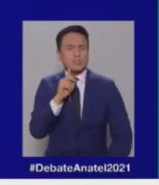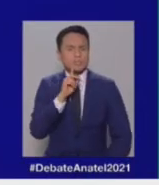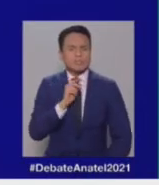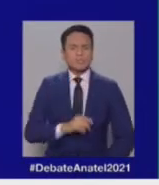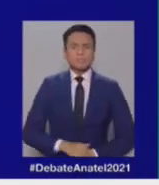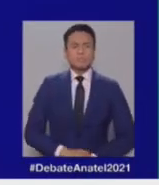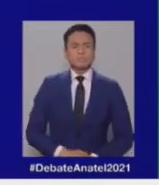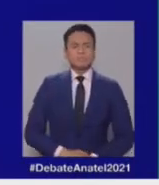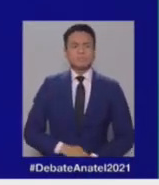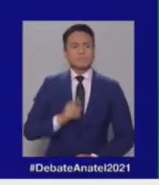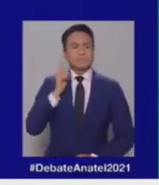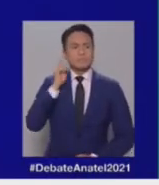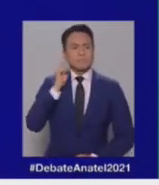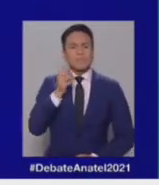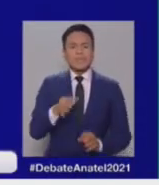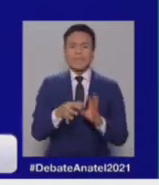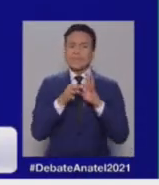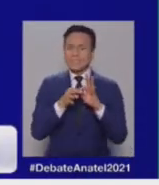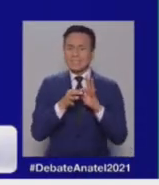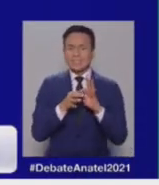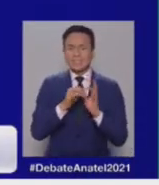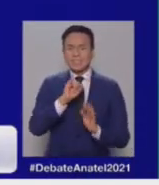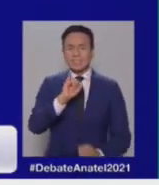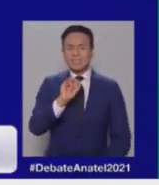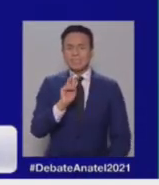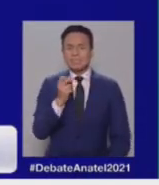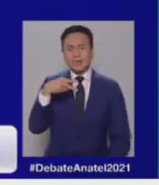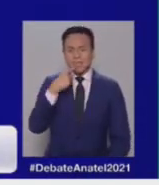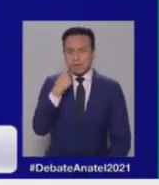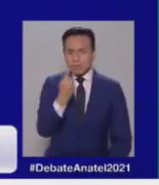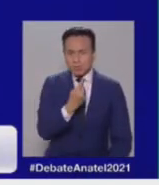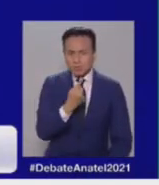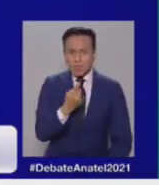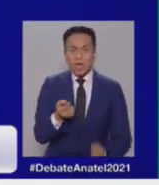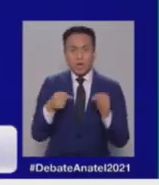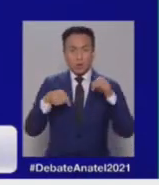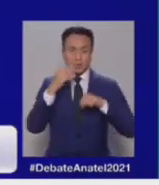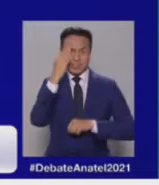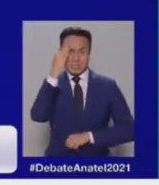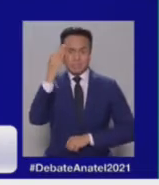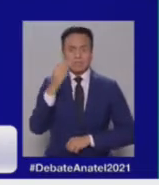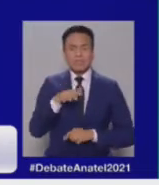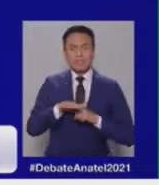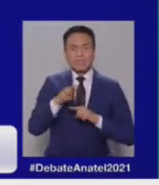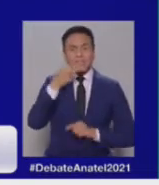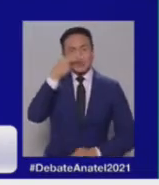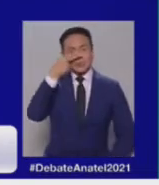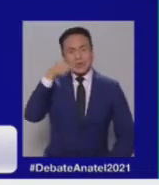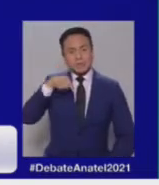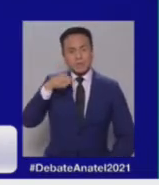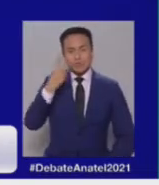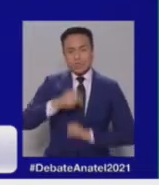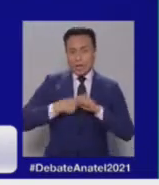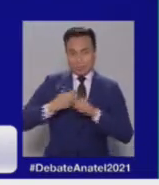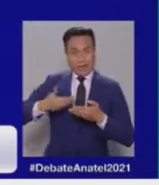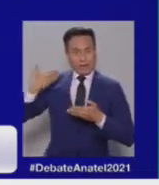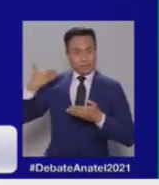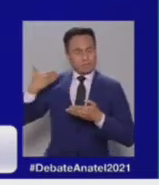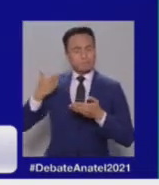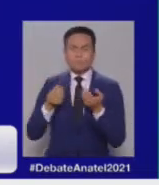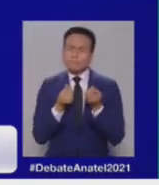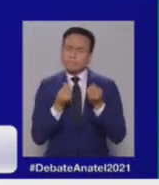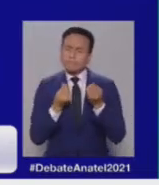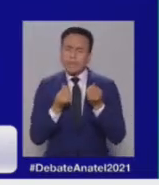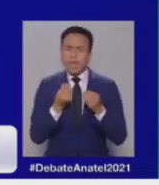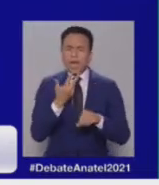el gran ganador del debate presidencial transmitido anoche por Anatel. ¿Cree que Sichel fue el gran ganador? ¿Cree que fue